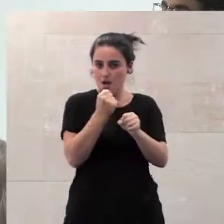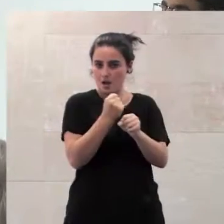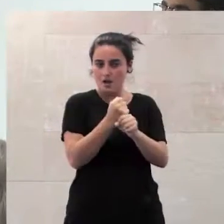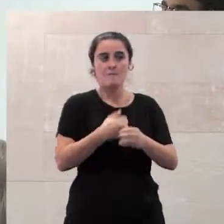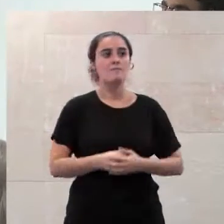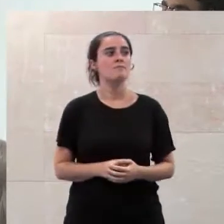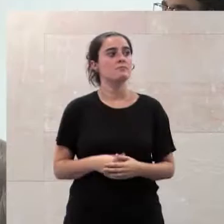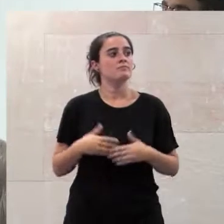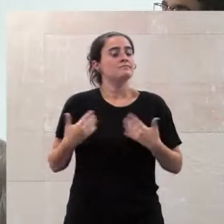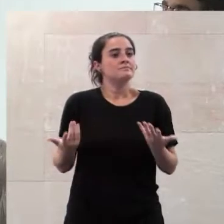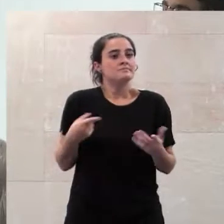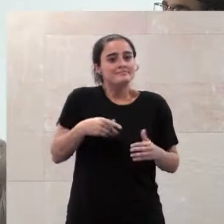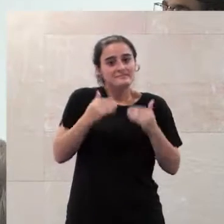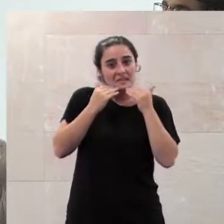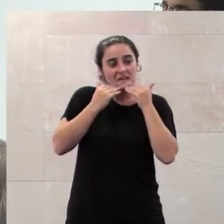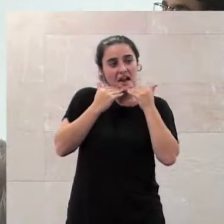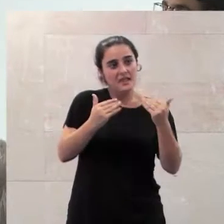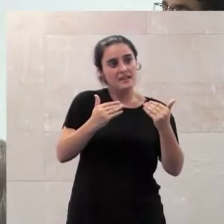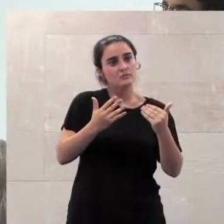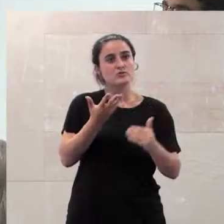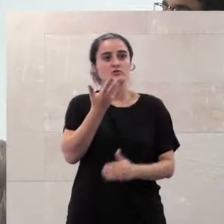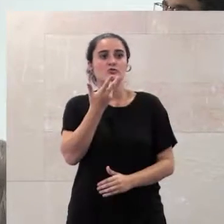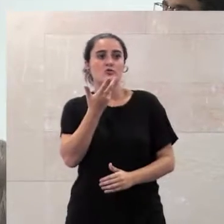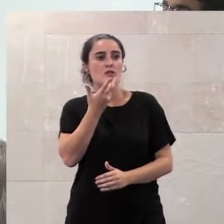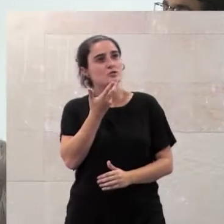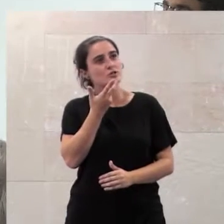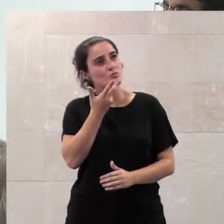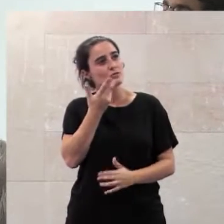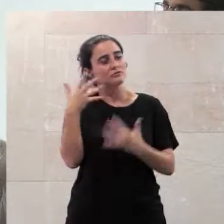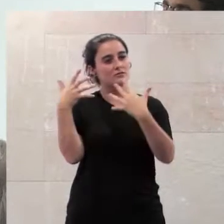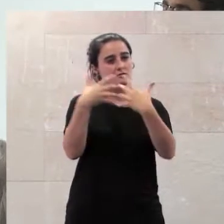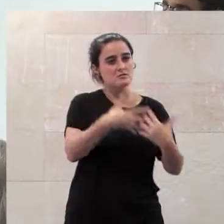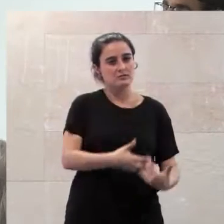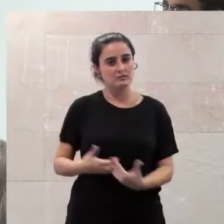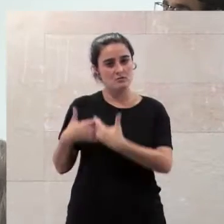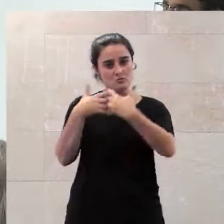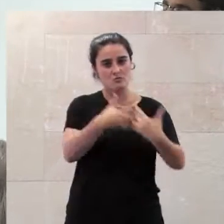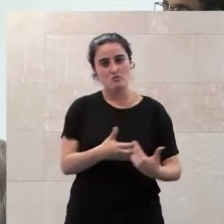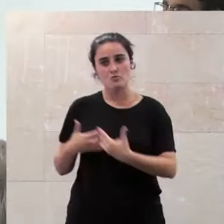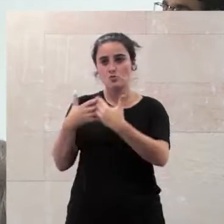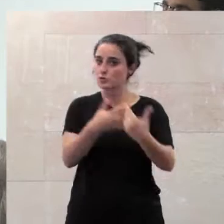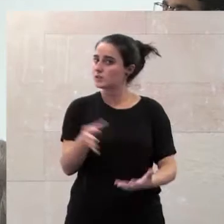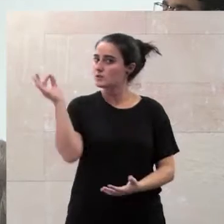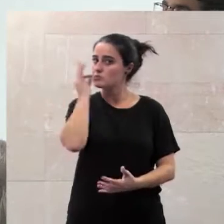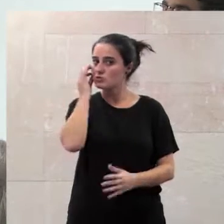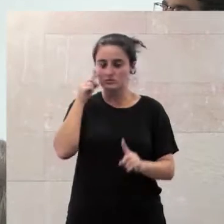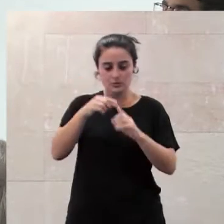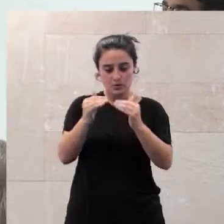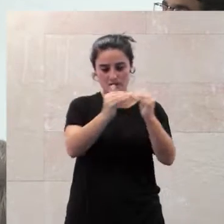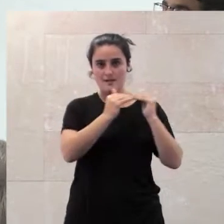así conocemos, pues os diría que la larga lucha de las mujeres por la